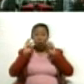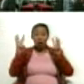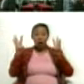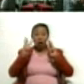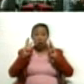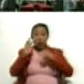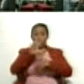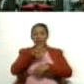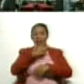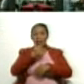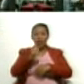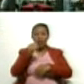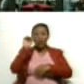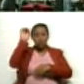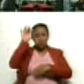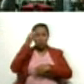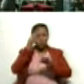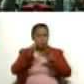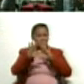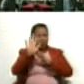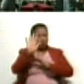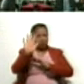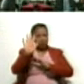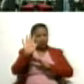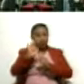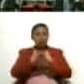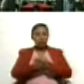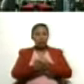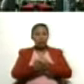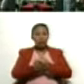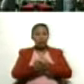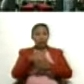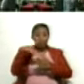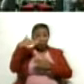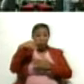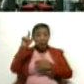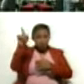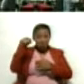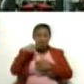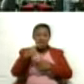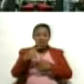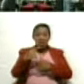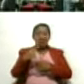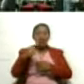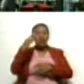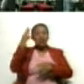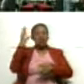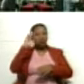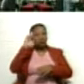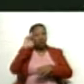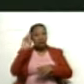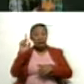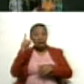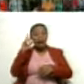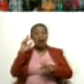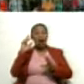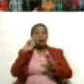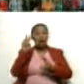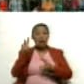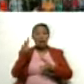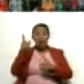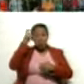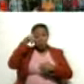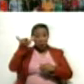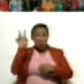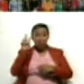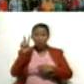de diciembre. Y dirán, con razón, ese pueblo es como es, que no se rinde a pesar de sanciones, de bloqueos,